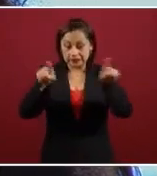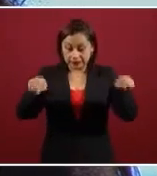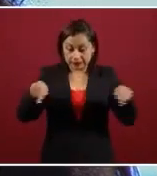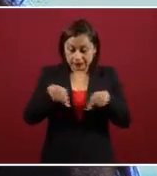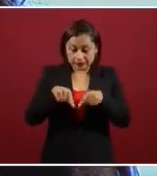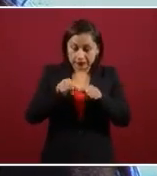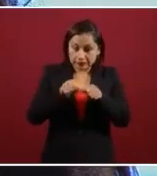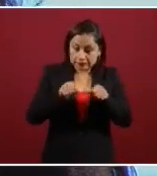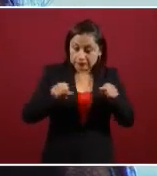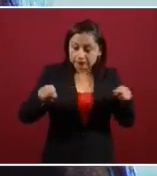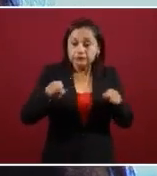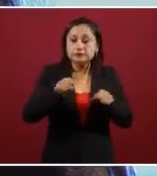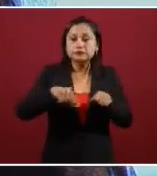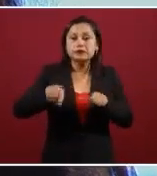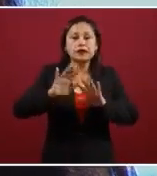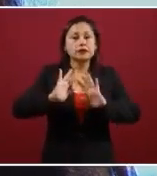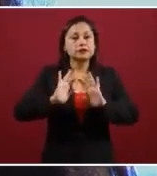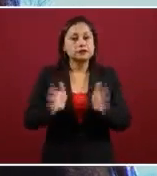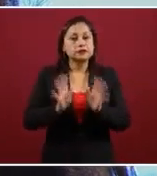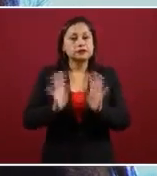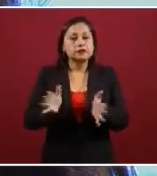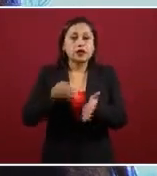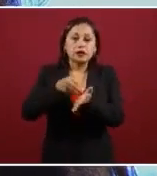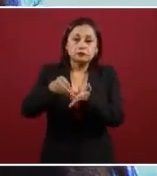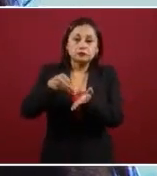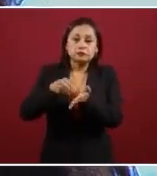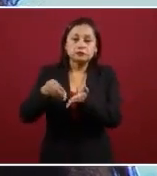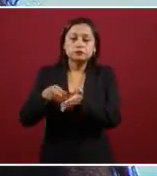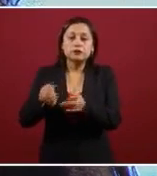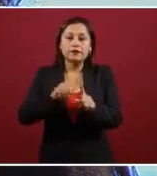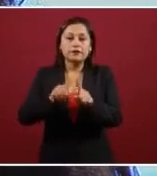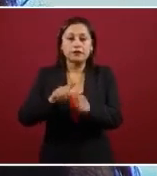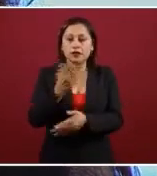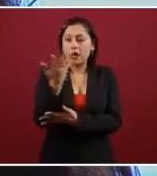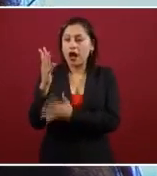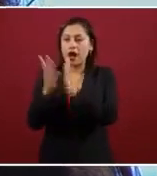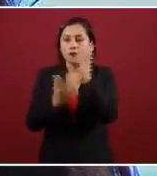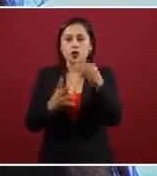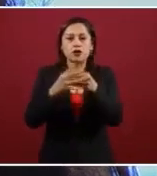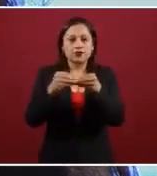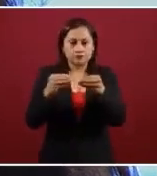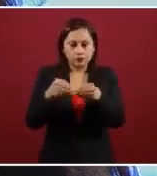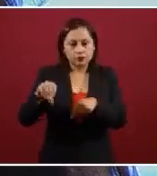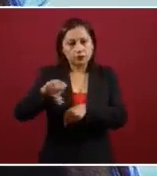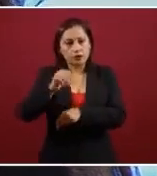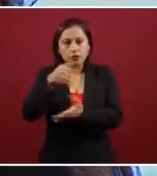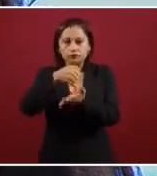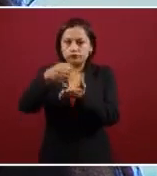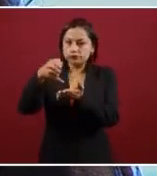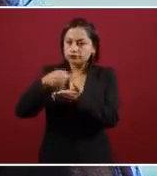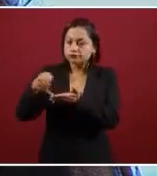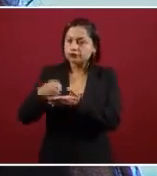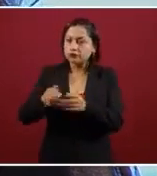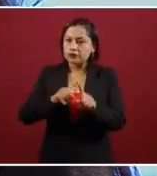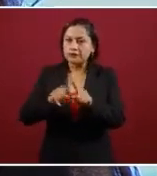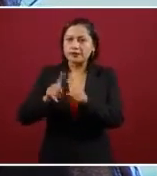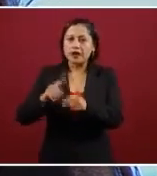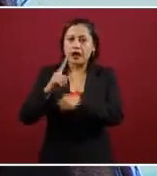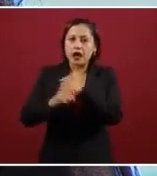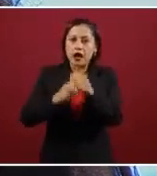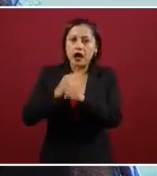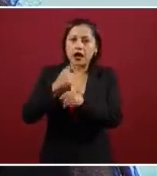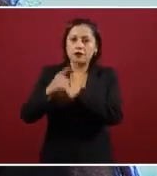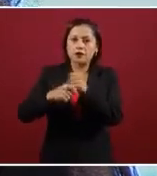se han establecido tanto la milpa intercalada con árboles frutales, cultivos anuales y también